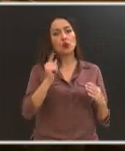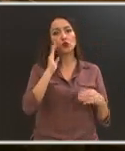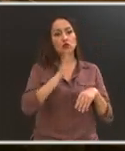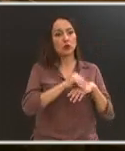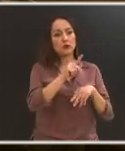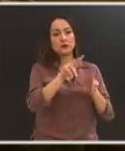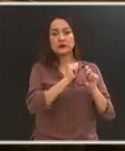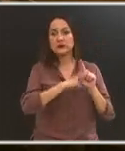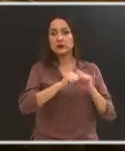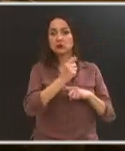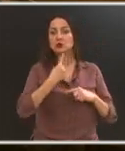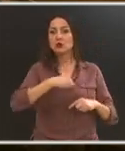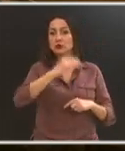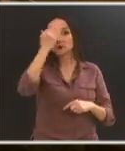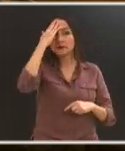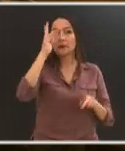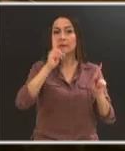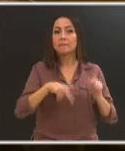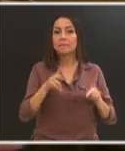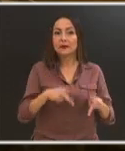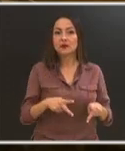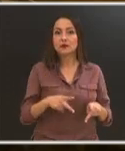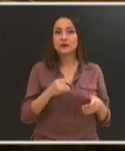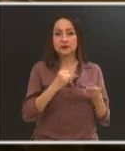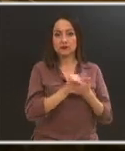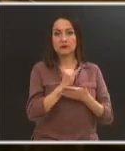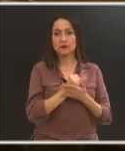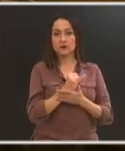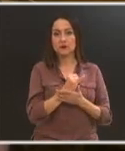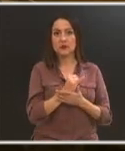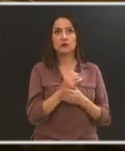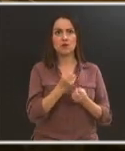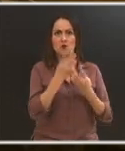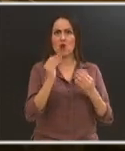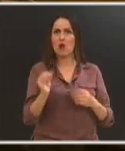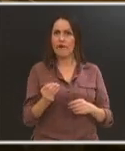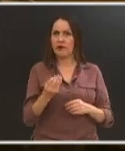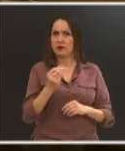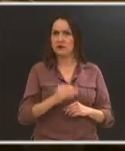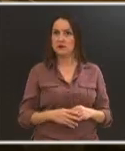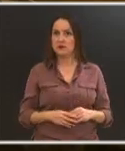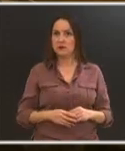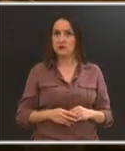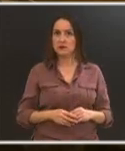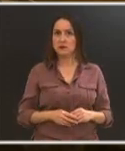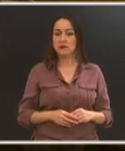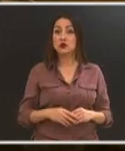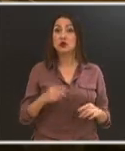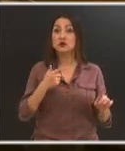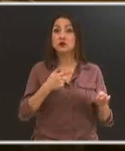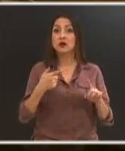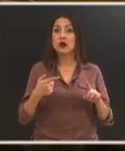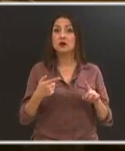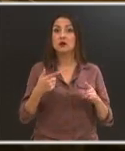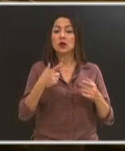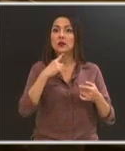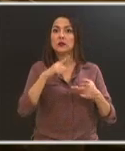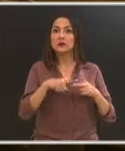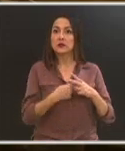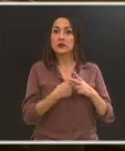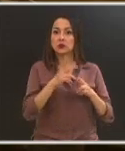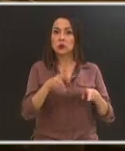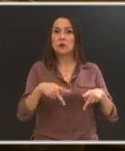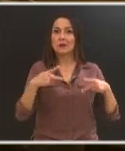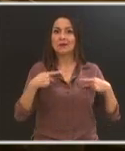caso, sabemos que esas personas que están siendo investigadas son bastante jóvenes, son sicarios que estarían iniciando su